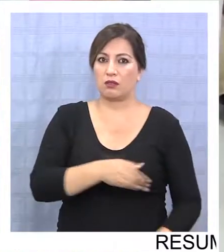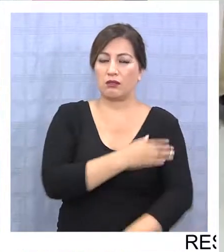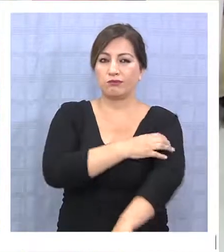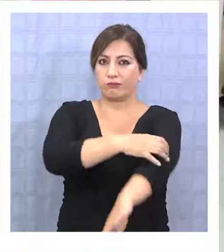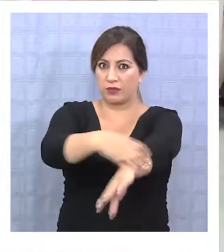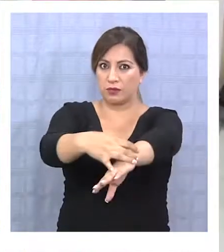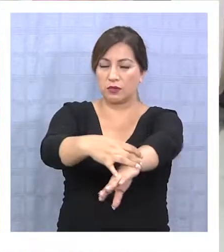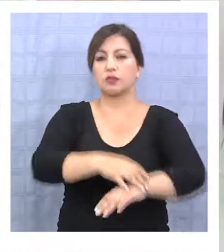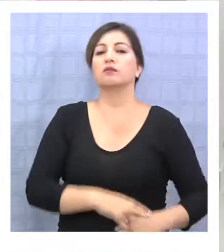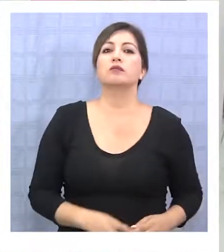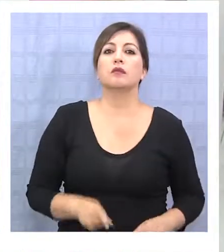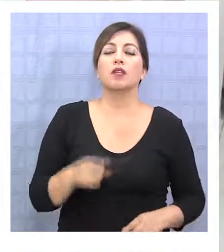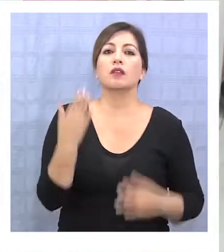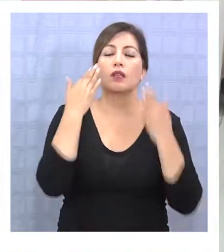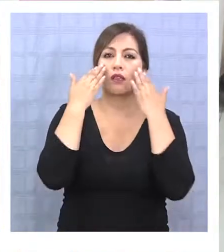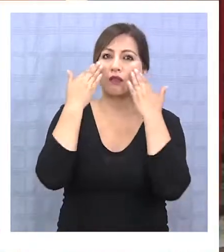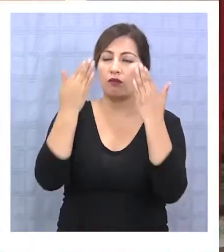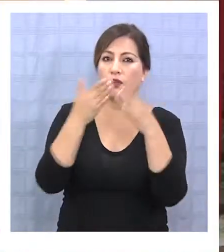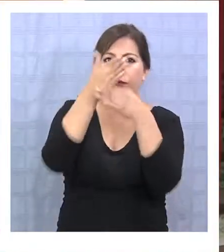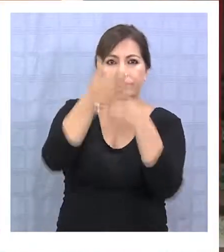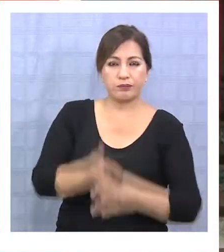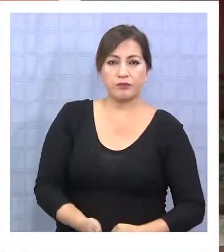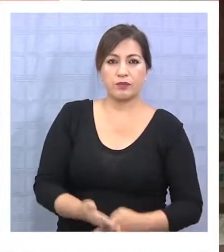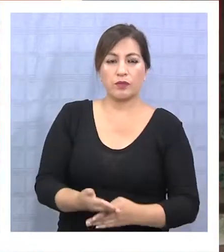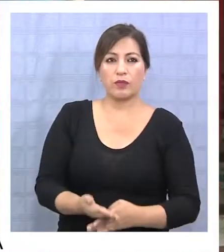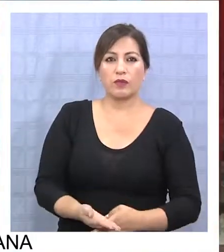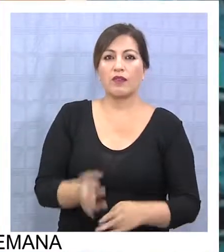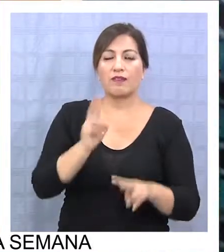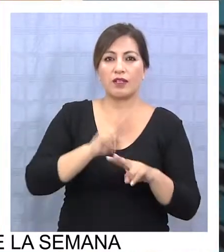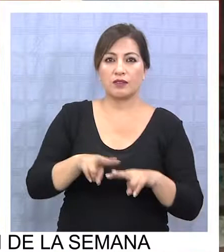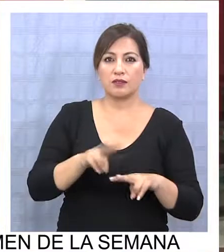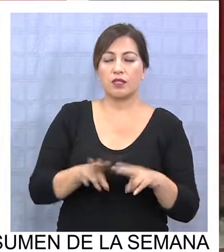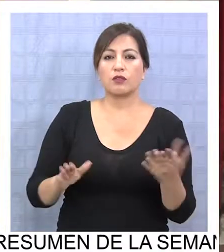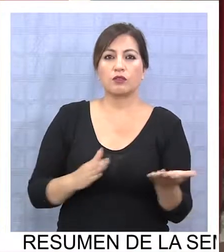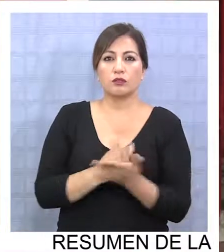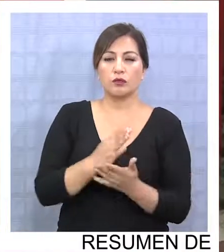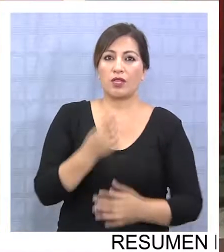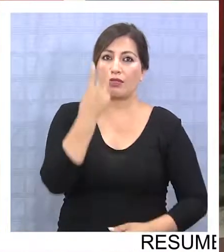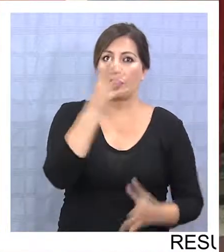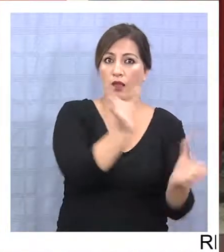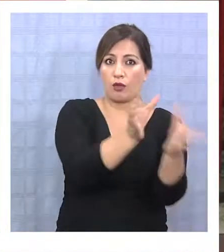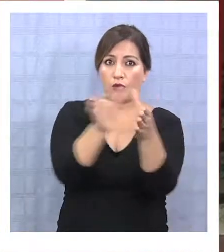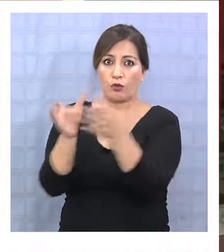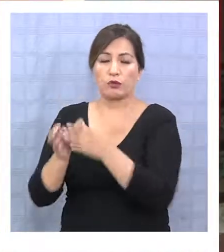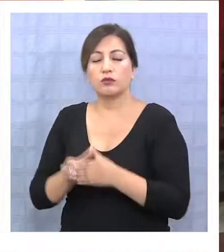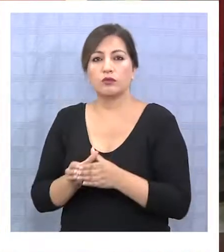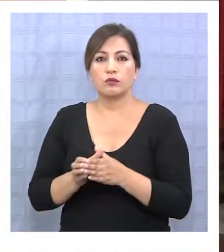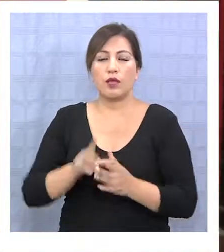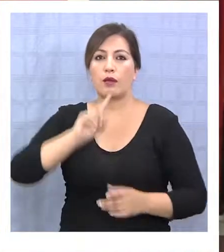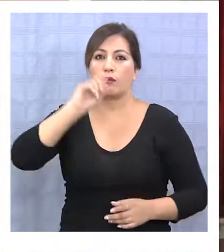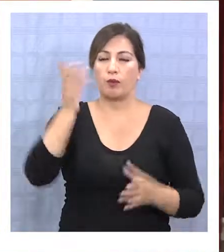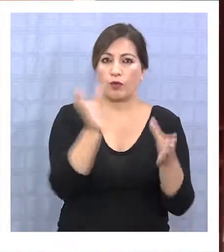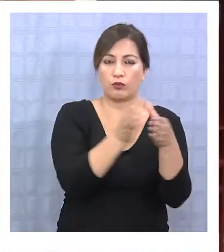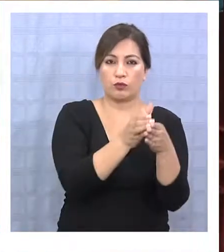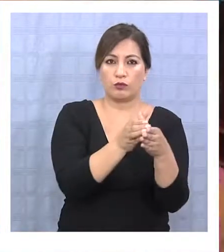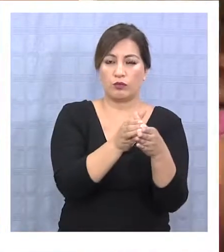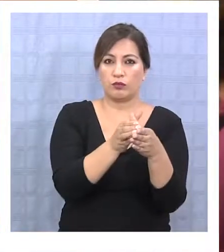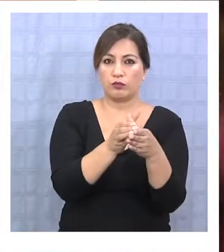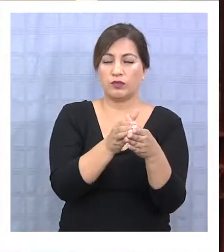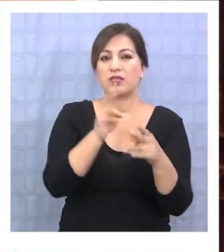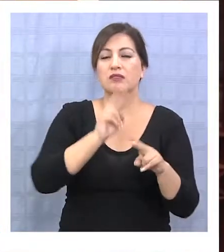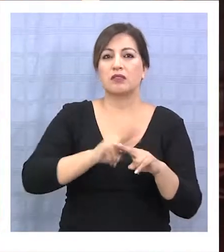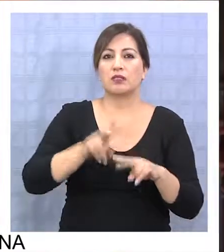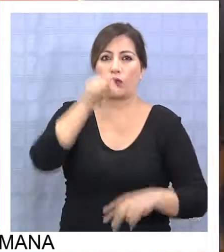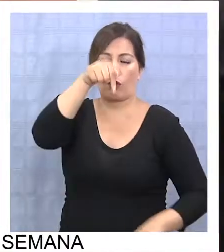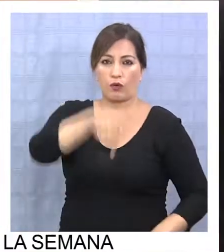familias en todo el país. Este bono permanente se va a entregar inicialmente en tres grupos, el primero de ellos se